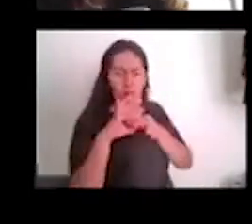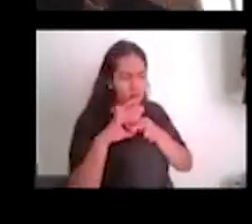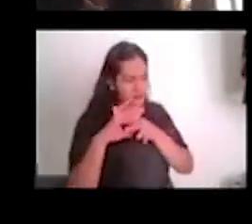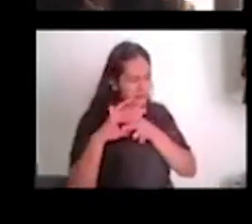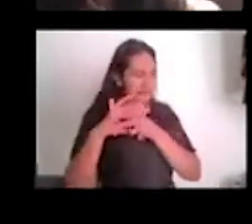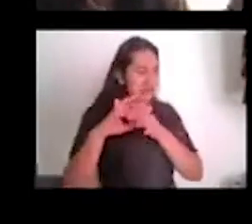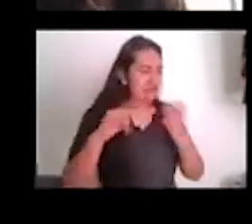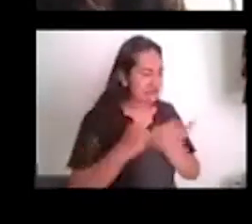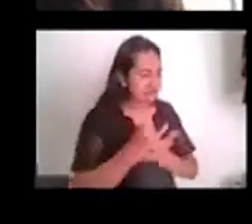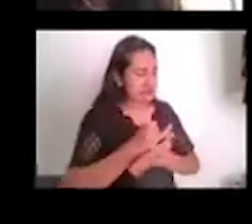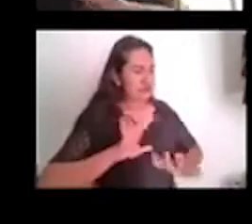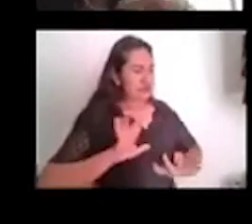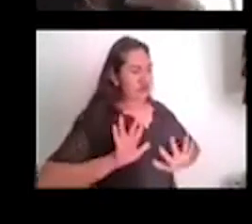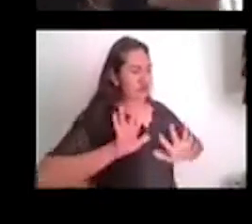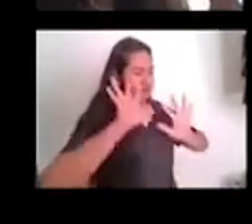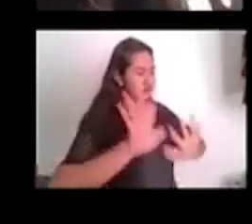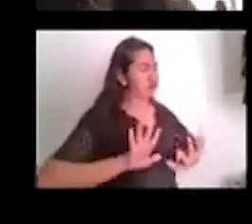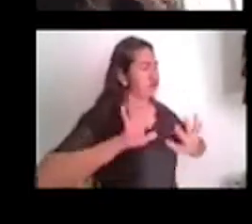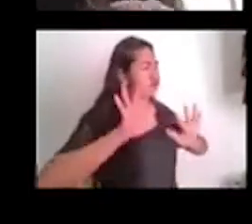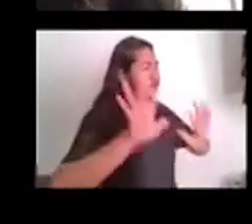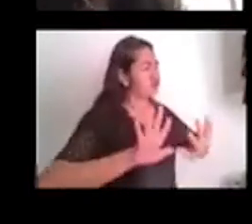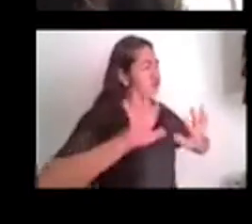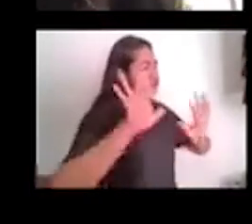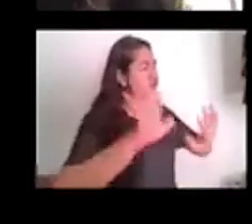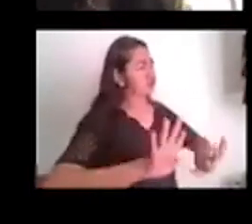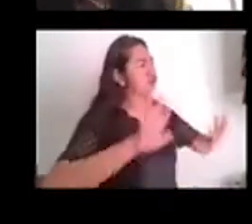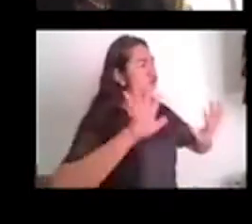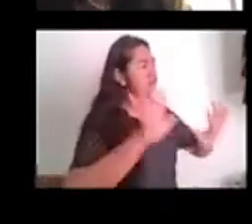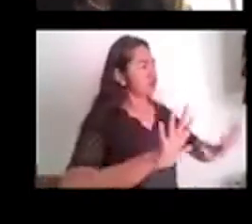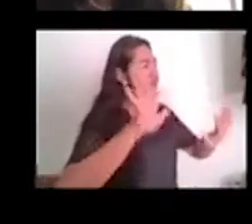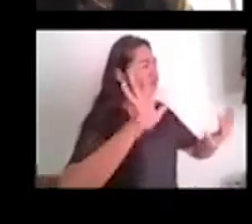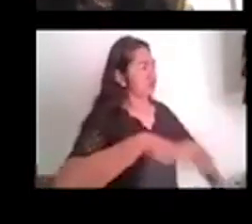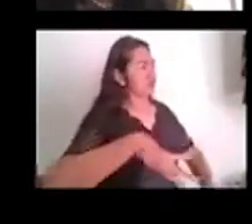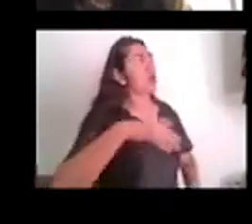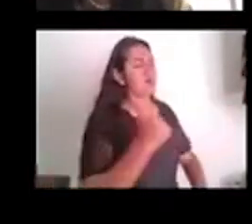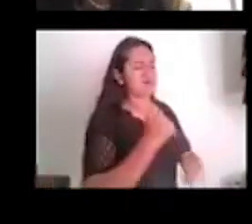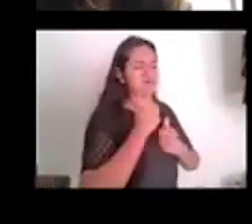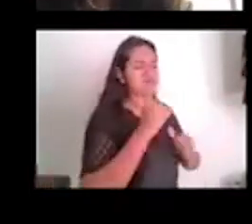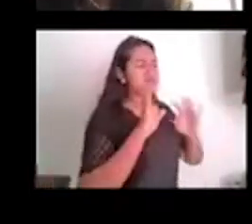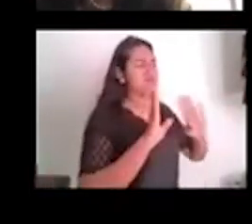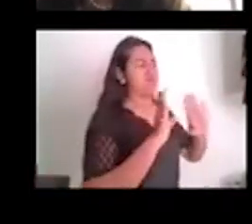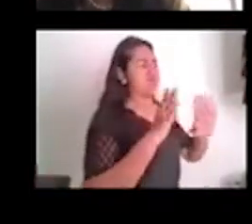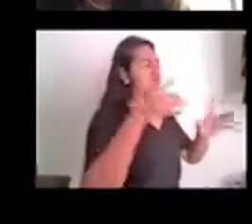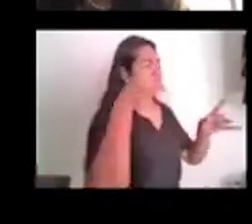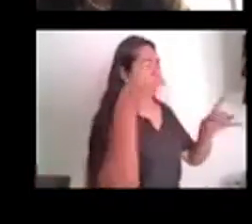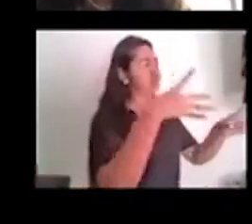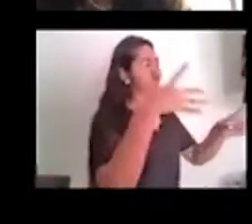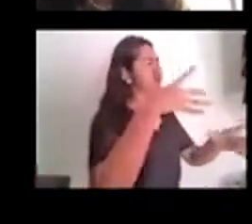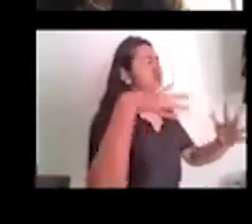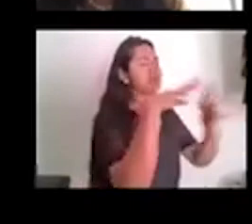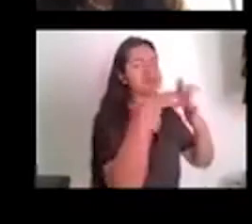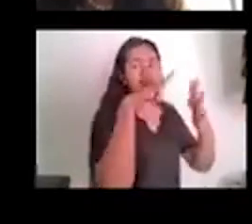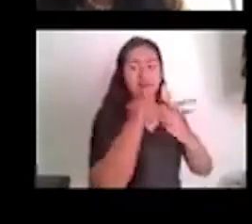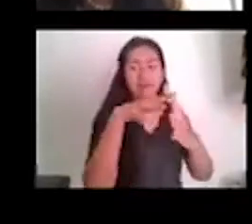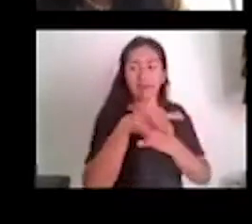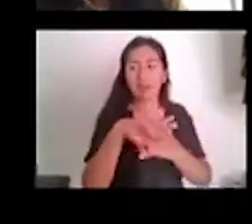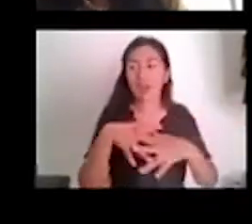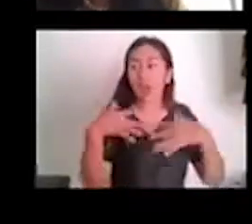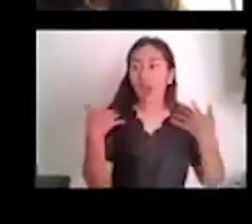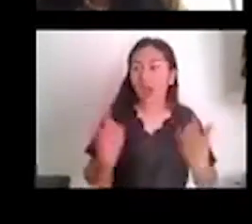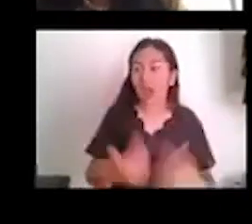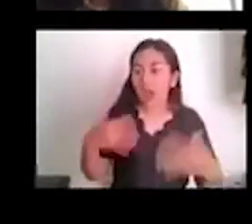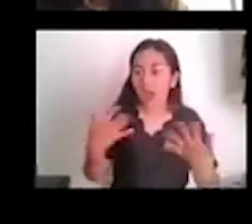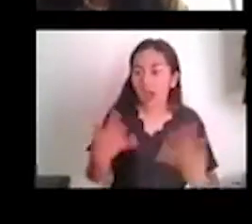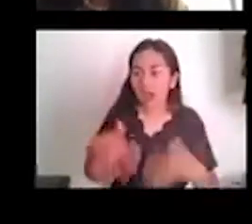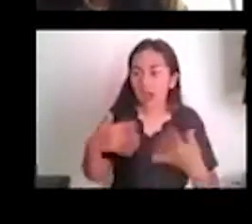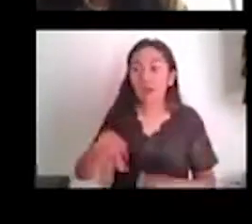españoles y de todos los grupos indígenas que se unieron en contra de los tenochcas y de los tlatelolcas, digamos. Que también